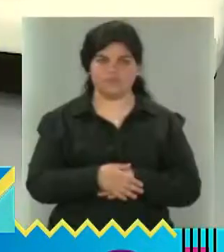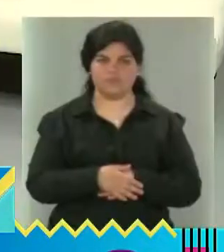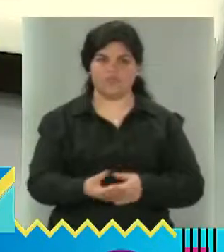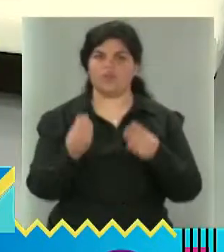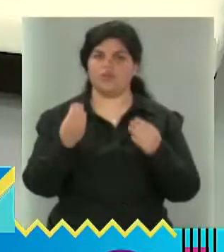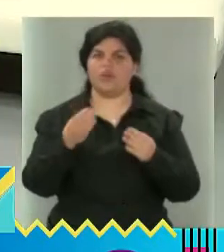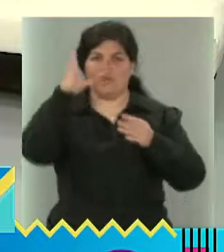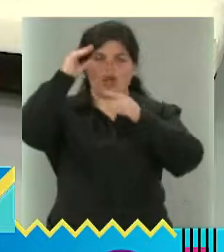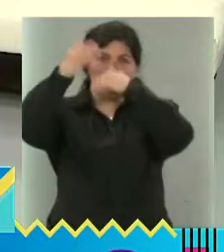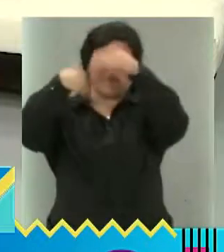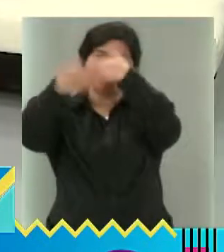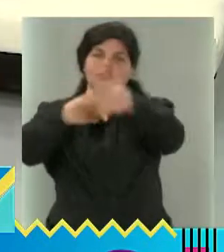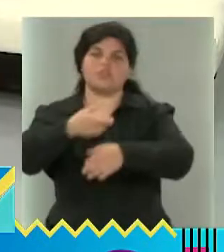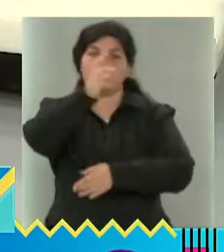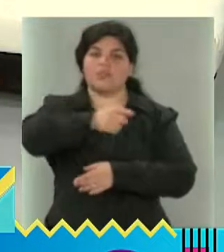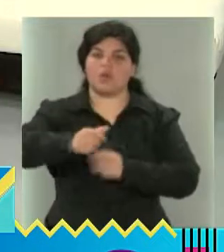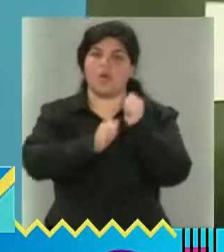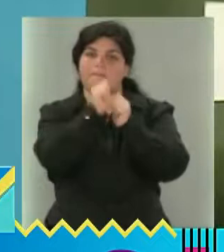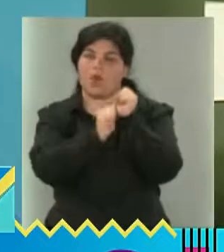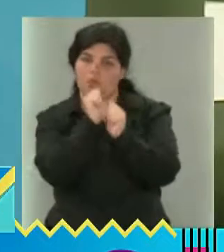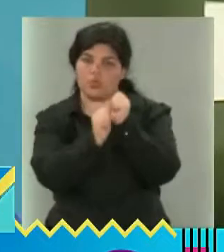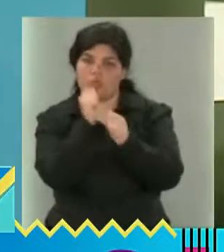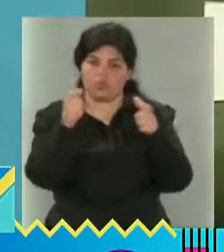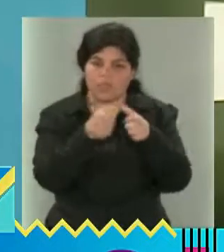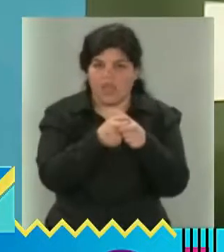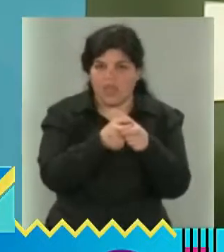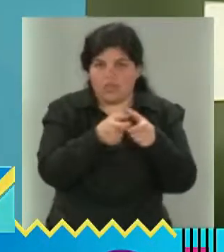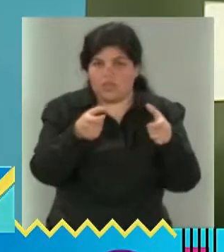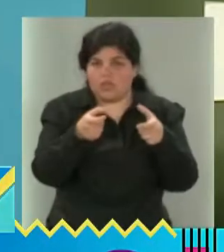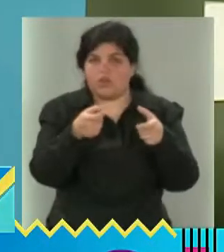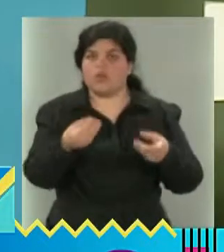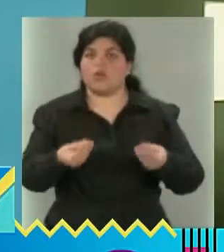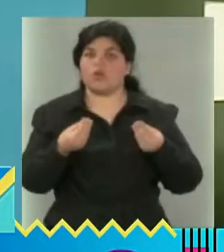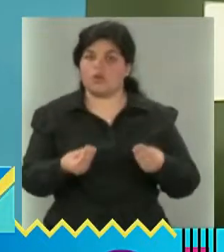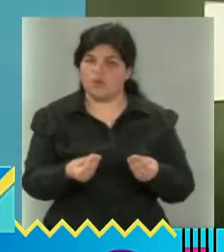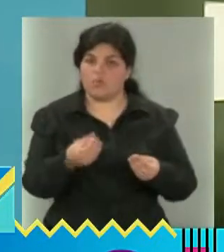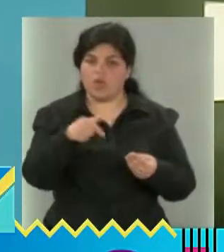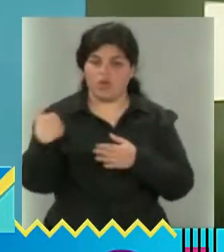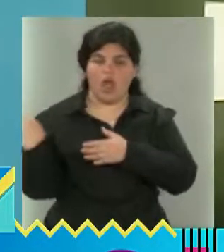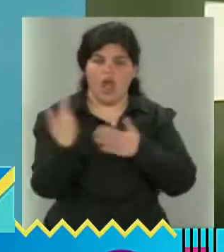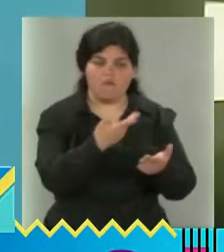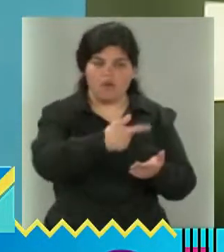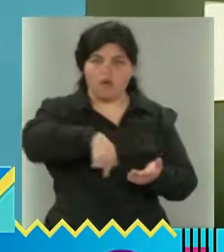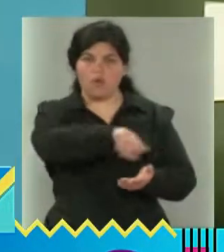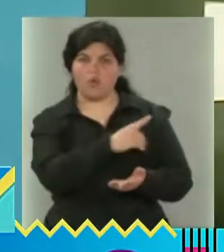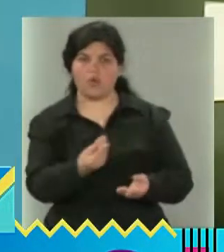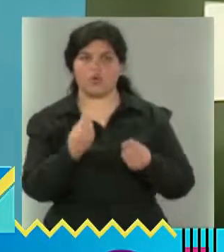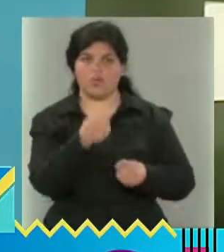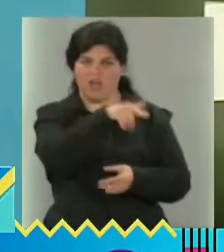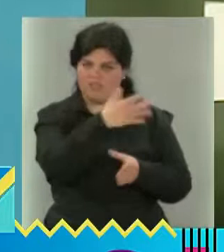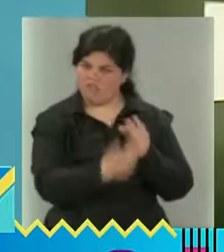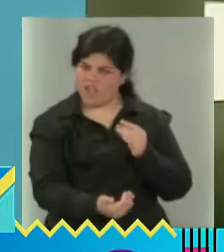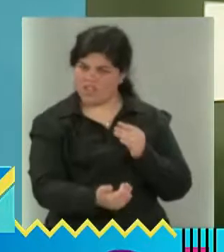para pequeños y medianos productores, y para que haya un vuelco también hacia esta producción? ¿Hay una falencia allí?